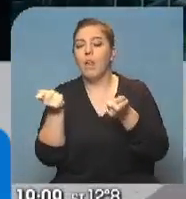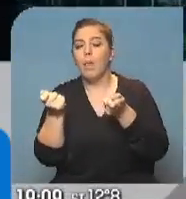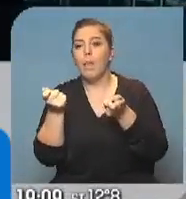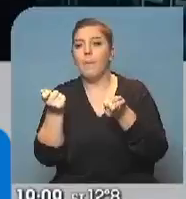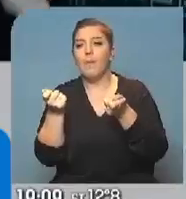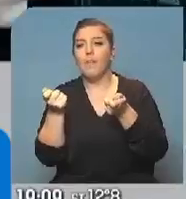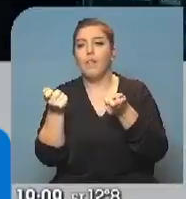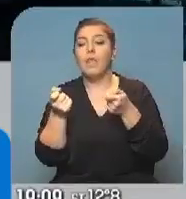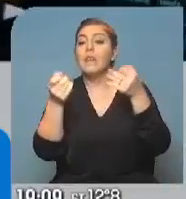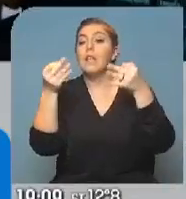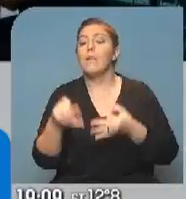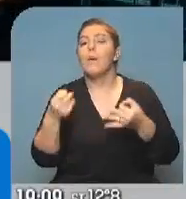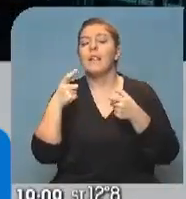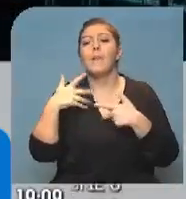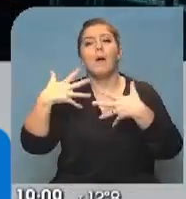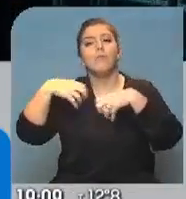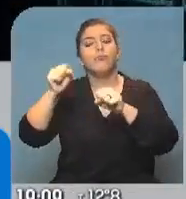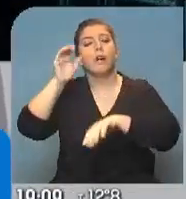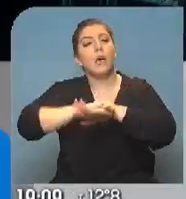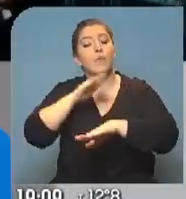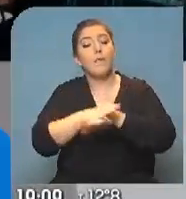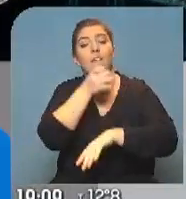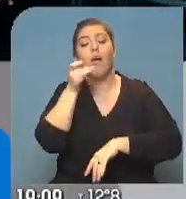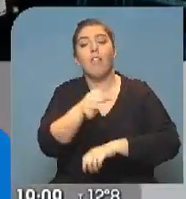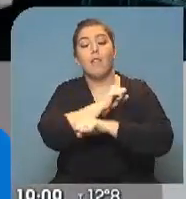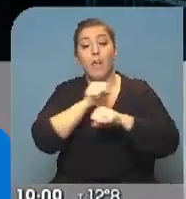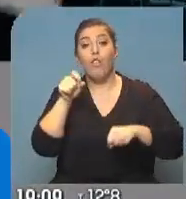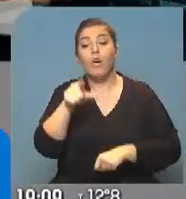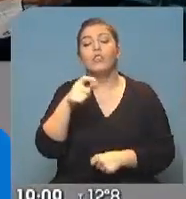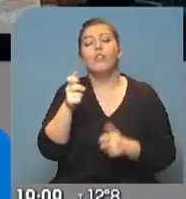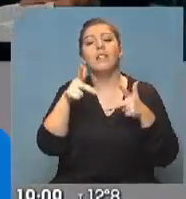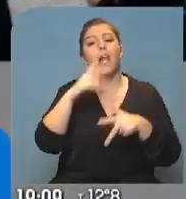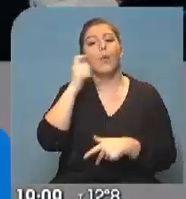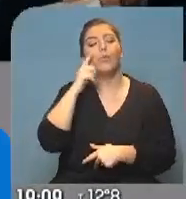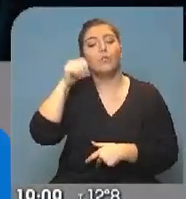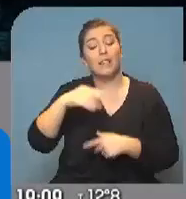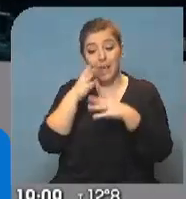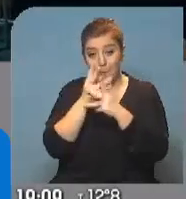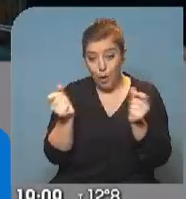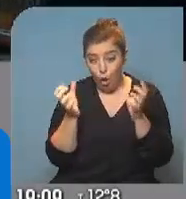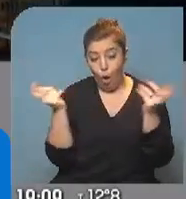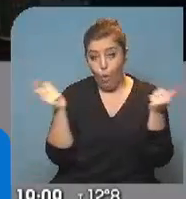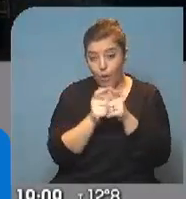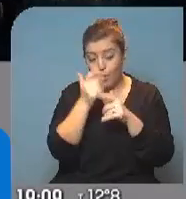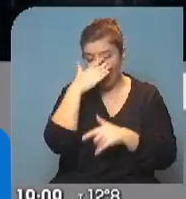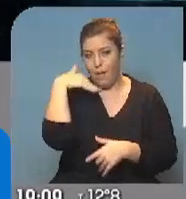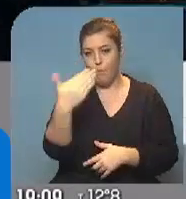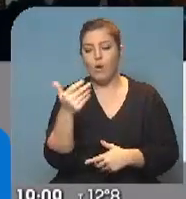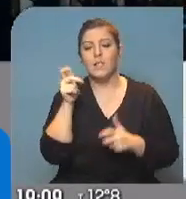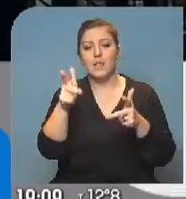para dar con los responsables del atentado esto decía agustín zbar al término de la reunión en casa de gobierno